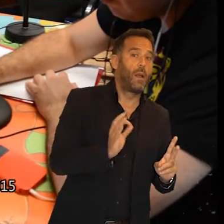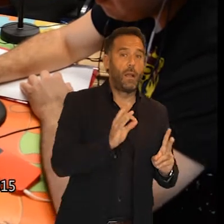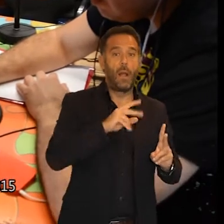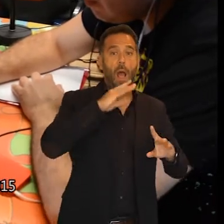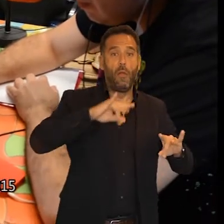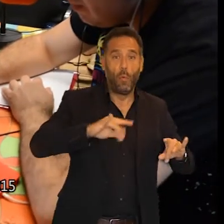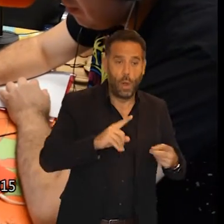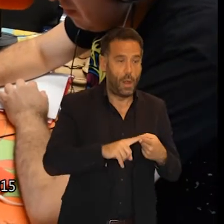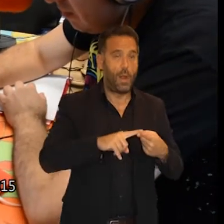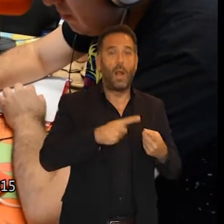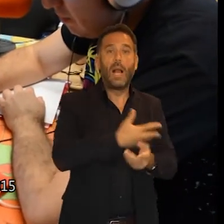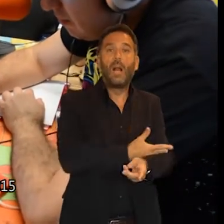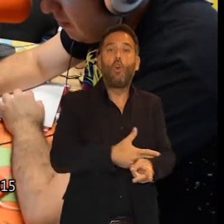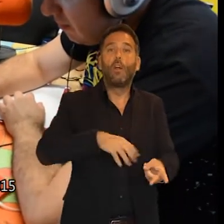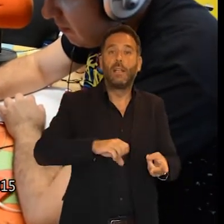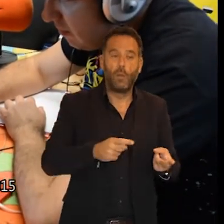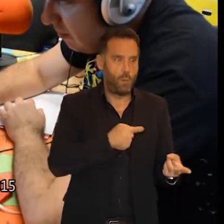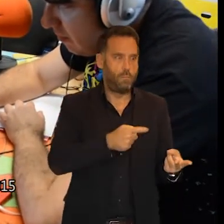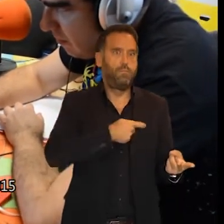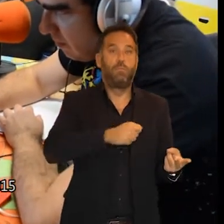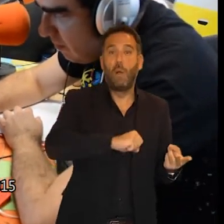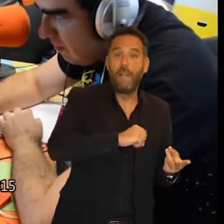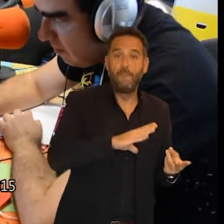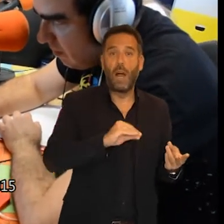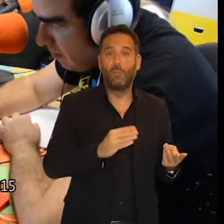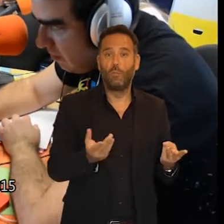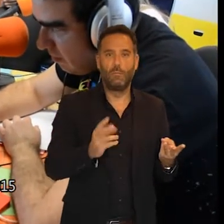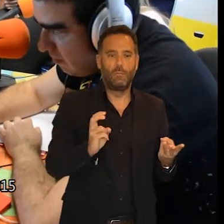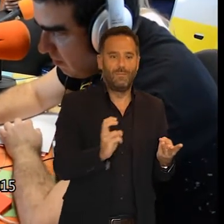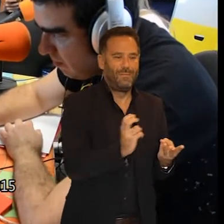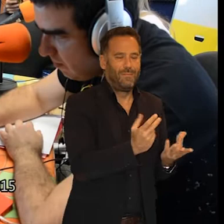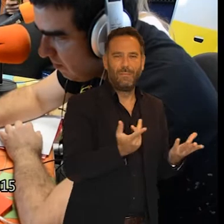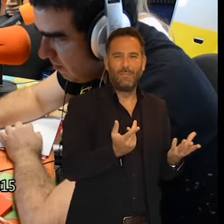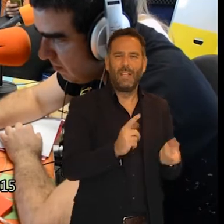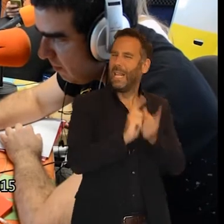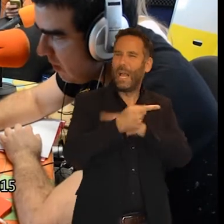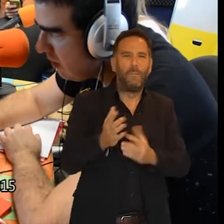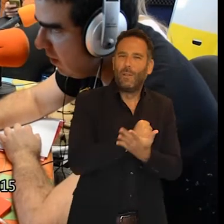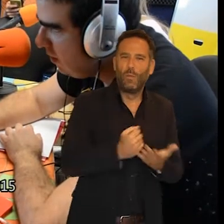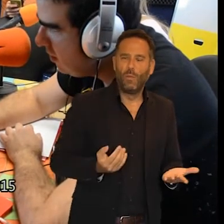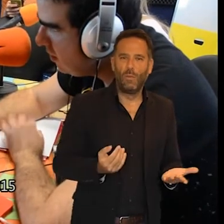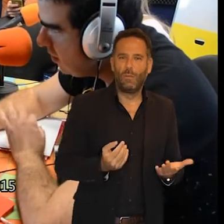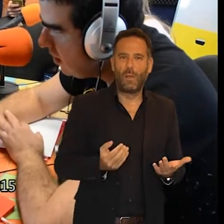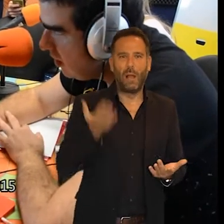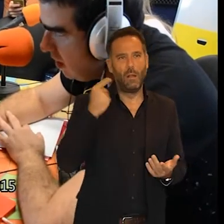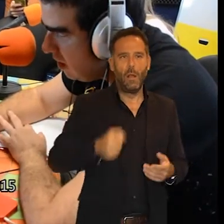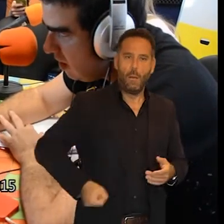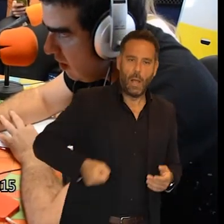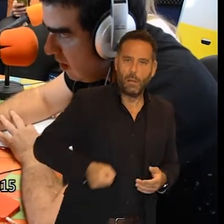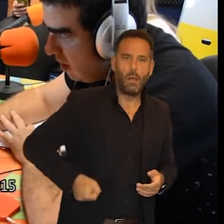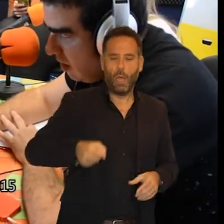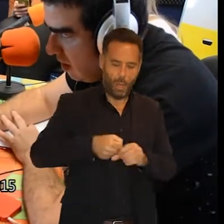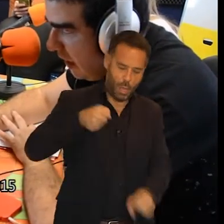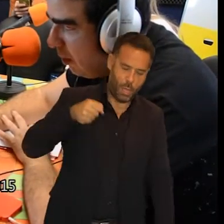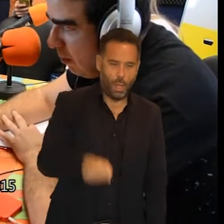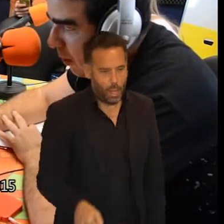colesterol, como el infarto... Y te cambia todo, como bien ha dicho Jorge. Antes utilizaba bastón, ahora no utiliza bastón.